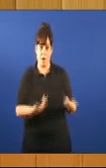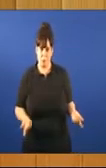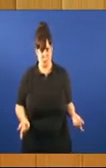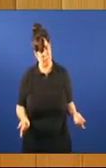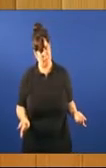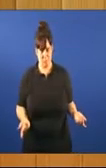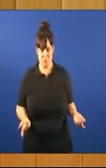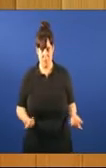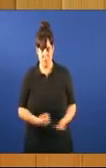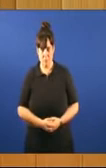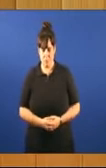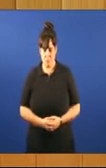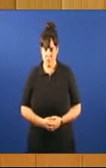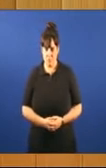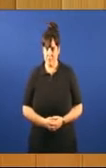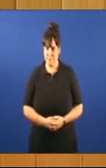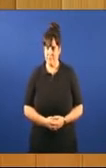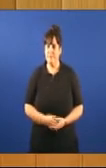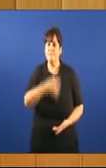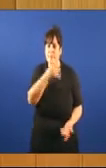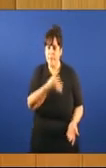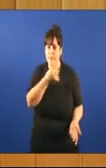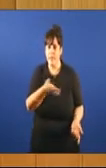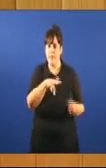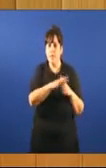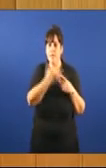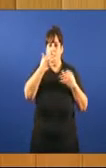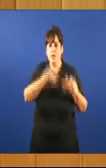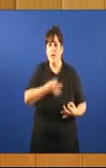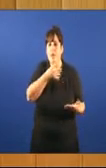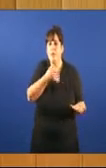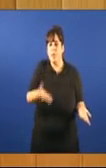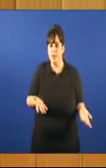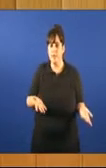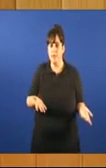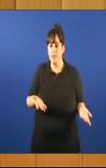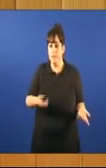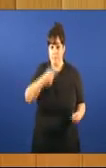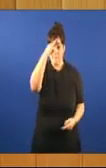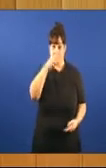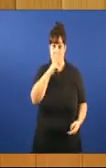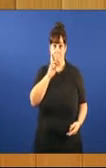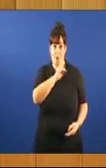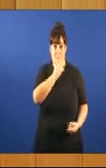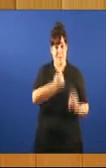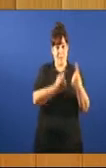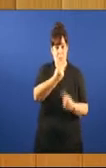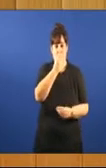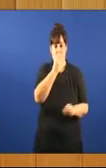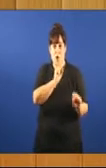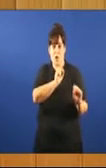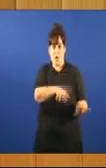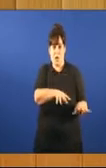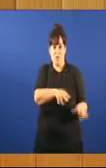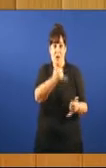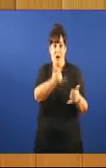está pasando? Sabe o que está pasando realmente? Que hai pais que renuncian ao comedor e os nenos teñen que ir